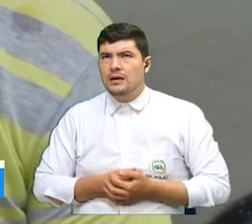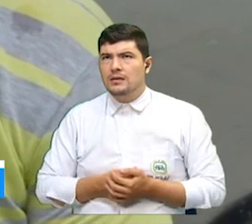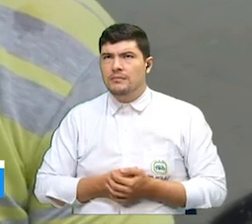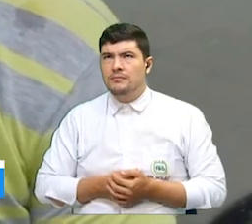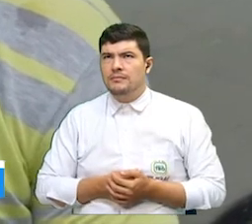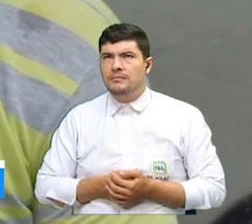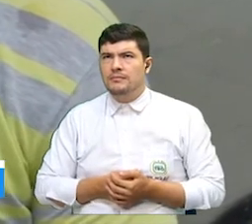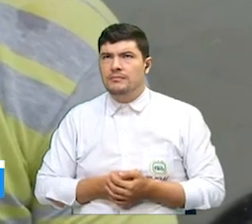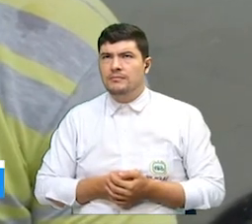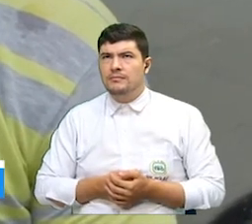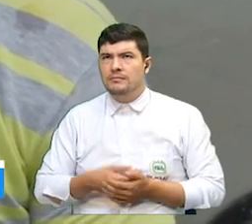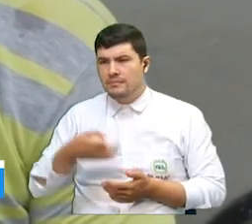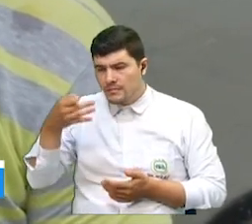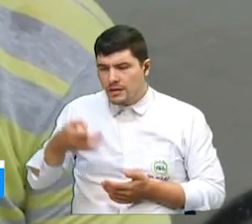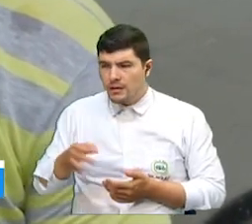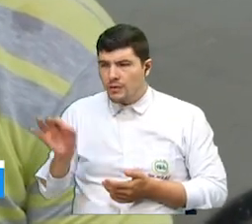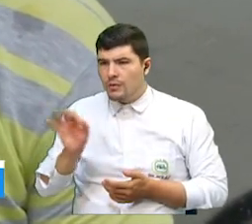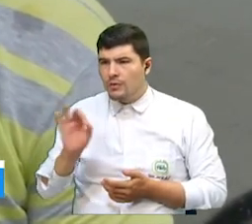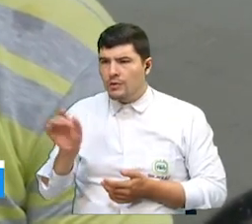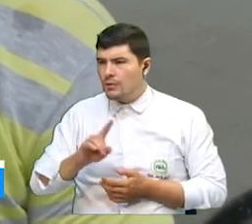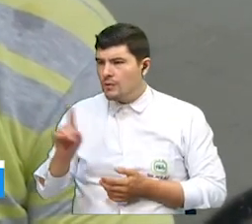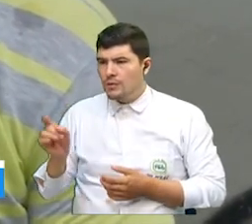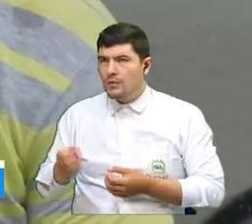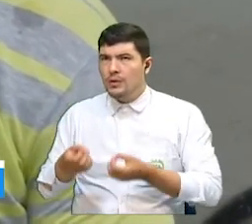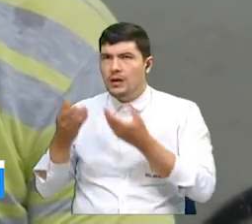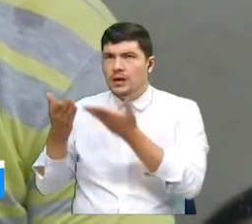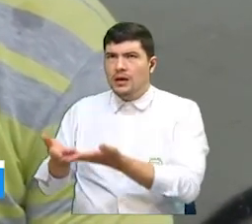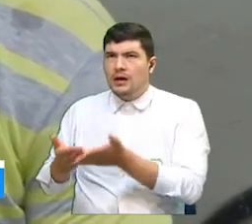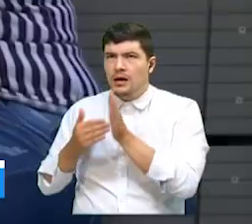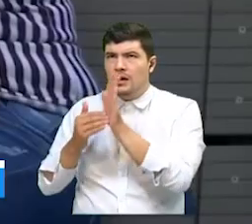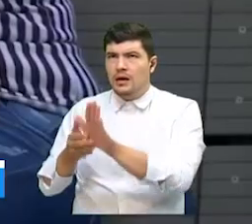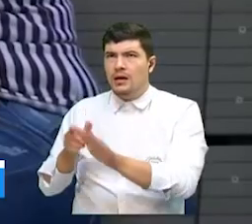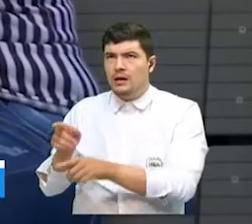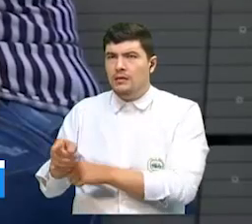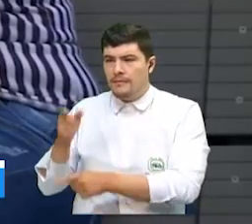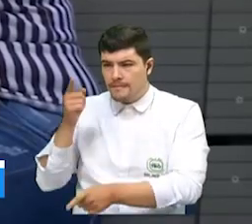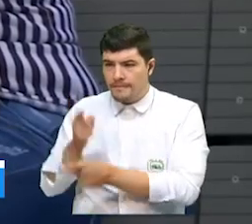no, seguramente no le dan la educación correspondiente. Pues.